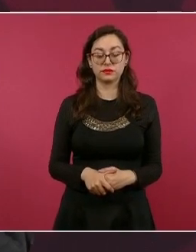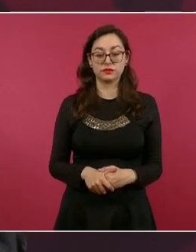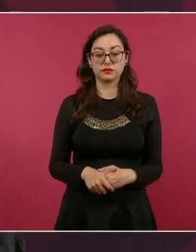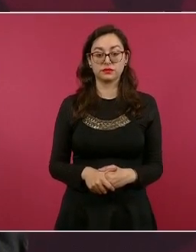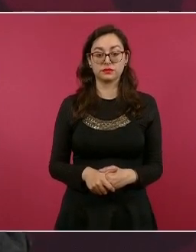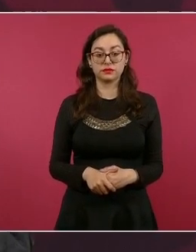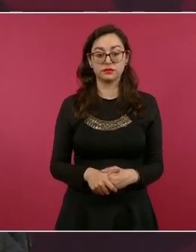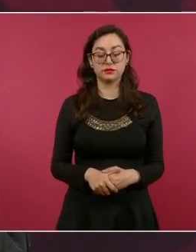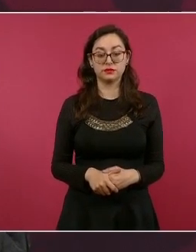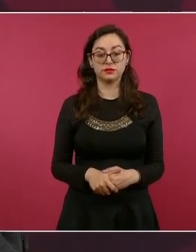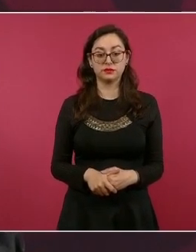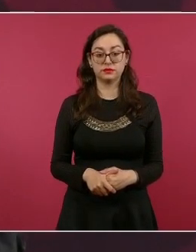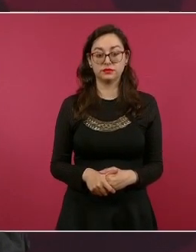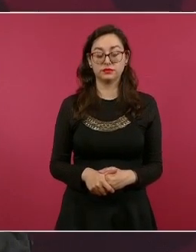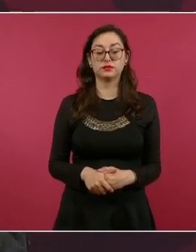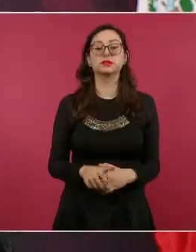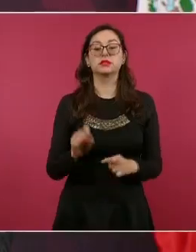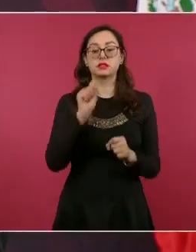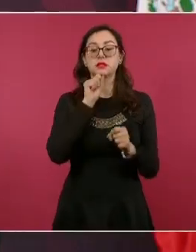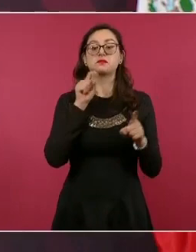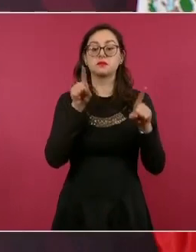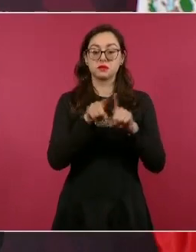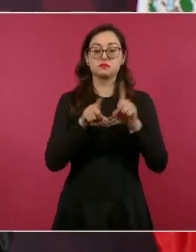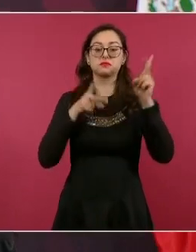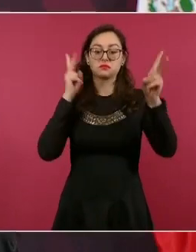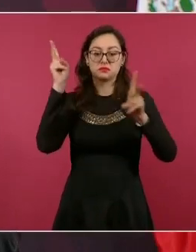Vamos a la supervisión del Tren Maya.